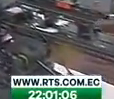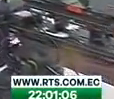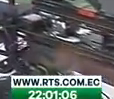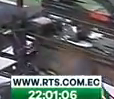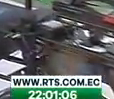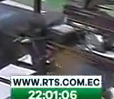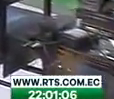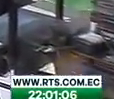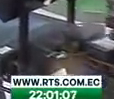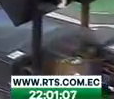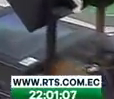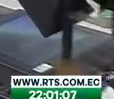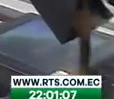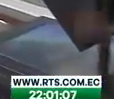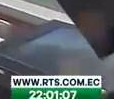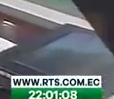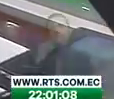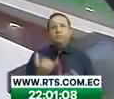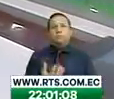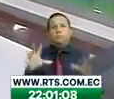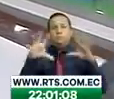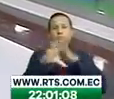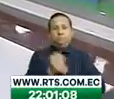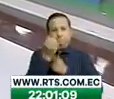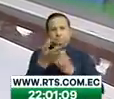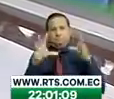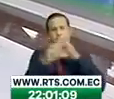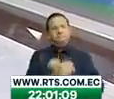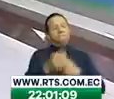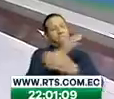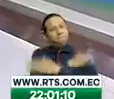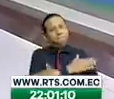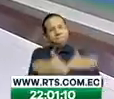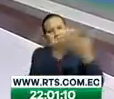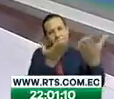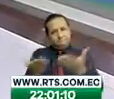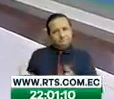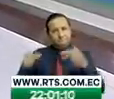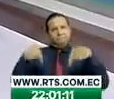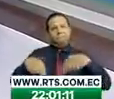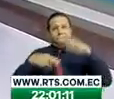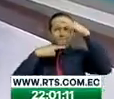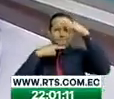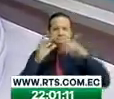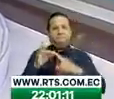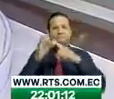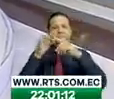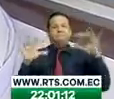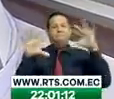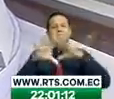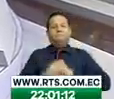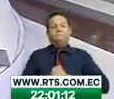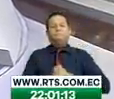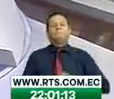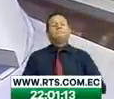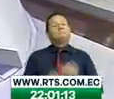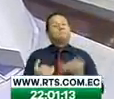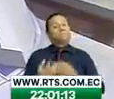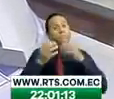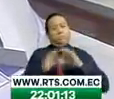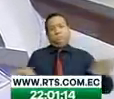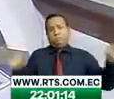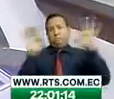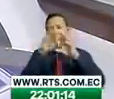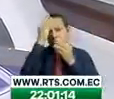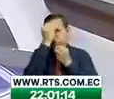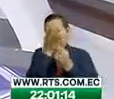Martes 30 de junio, amigos televidentes, buenas noches. Les damos la cordial bienvenida a la Emisión Estelar de su informativo a la noticia. Les tenemos importante